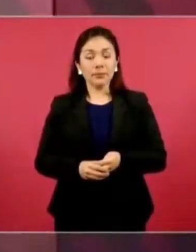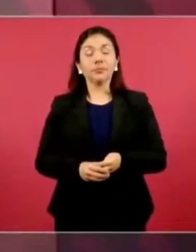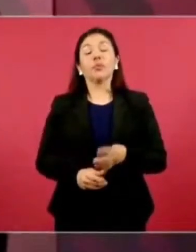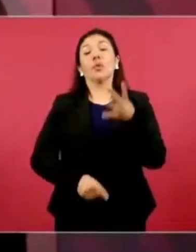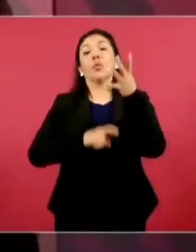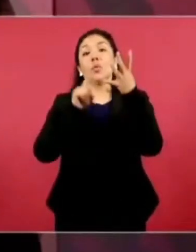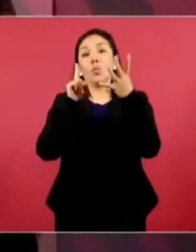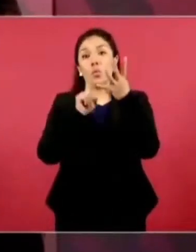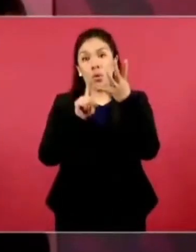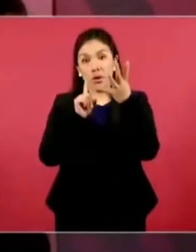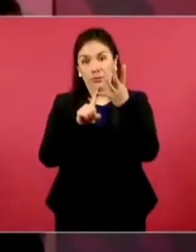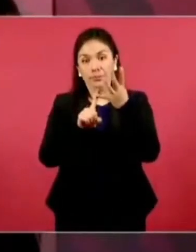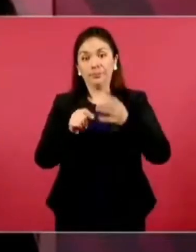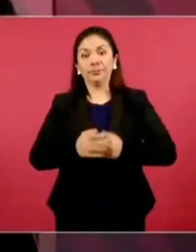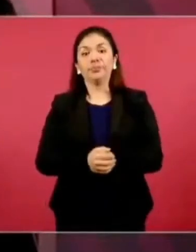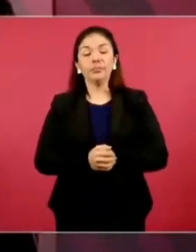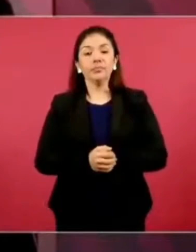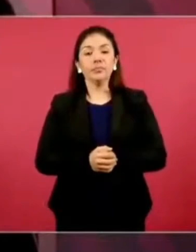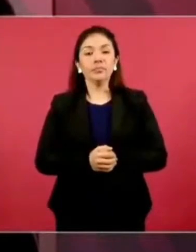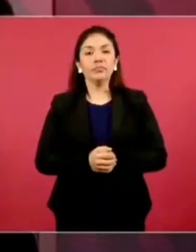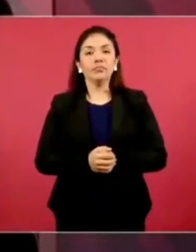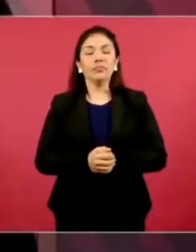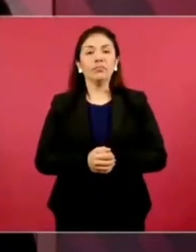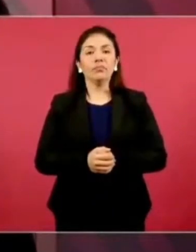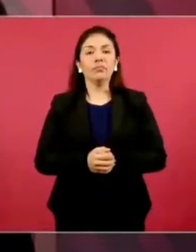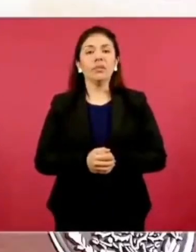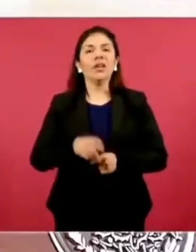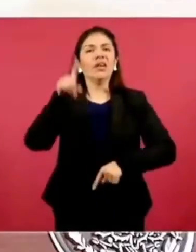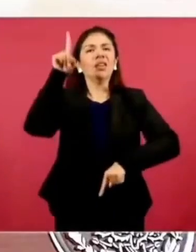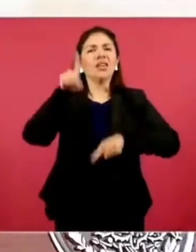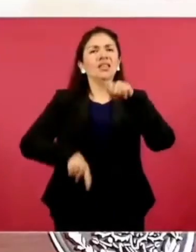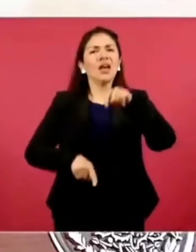Cuatro, quitar todas las sanciones a Venezuela.